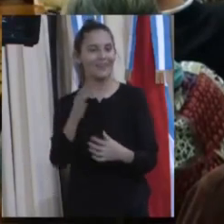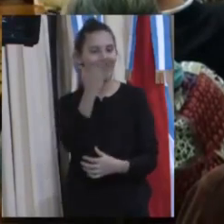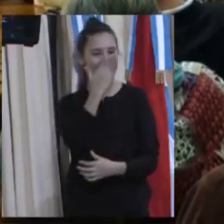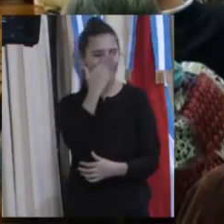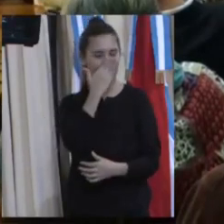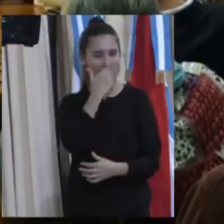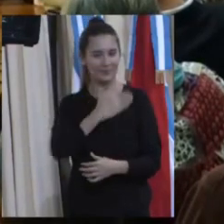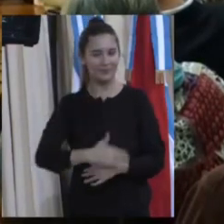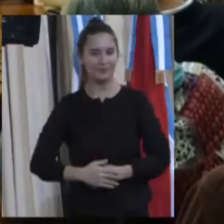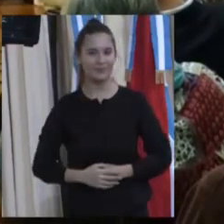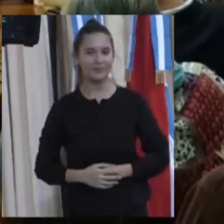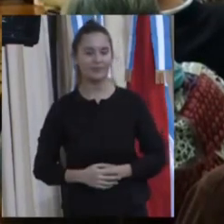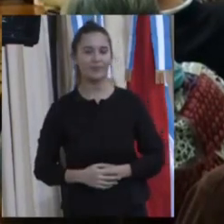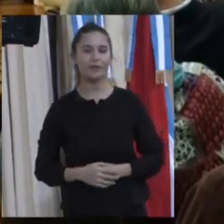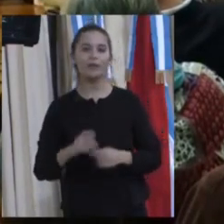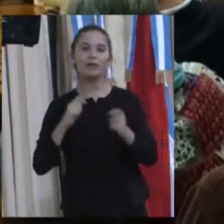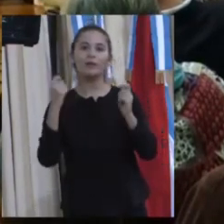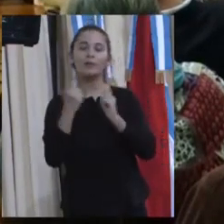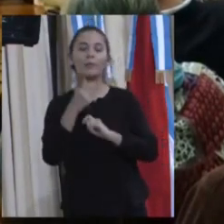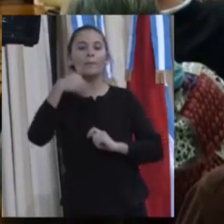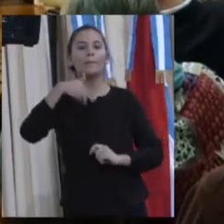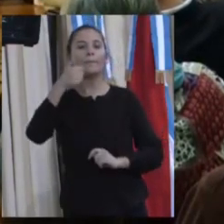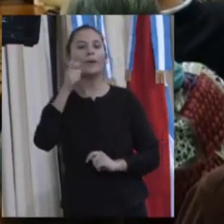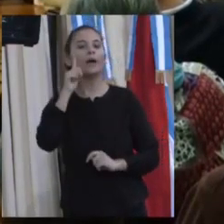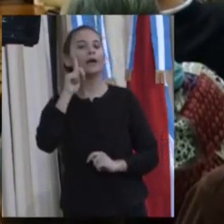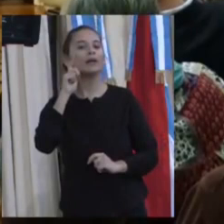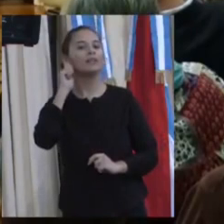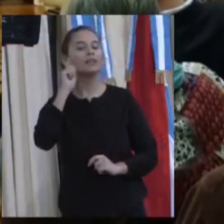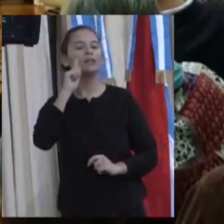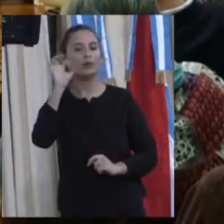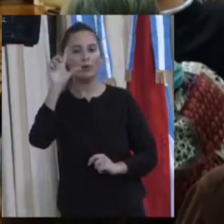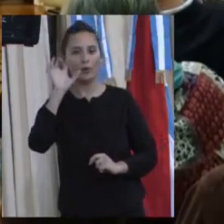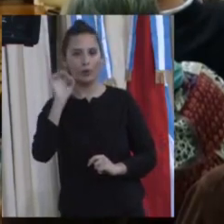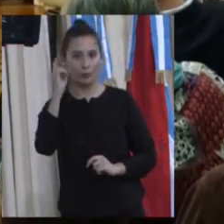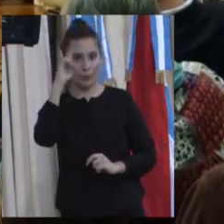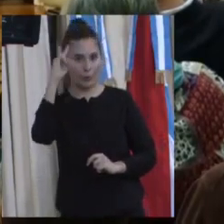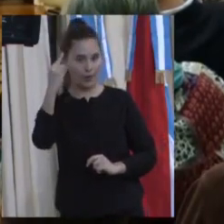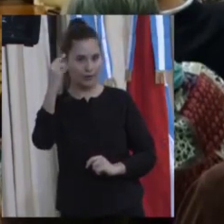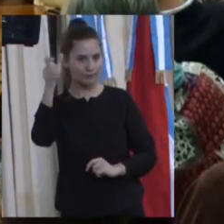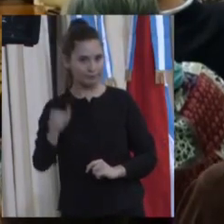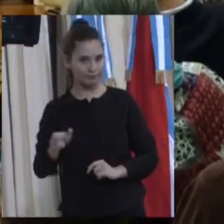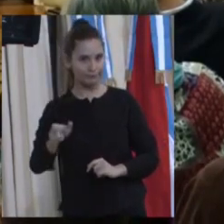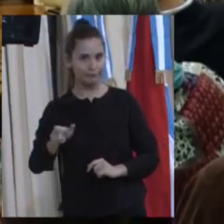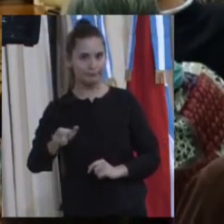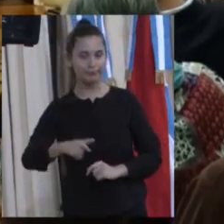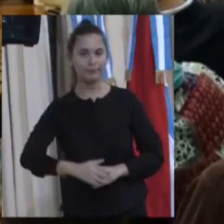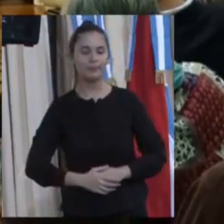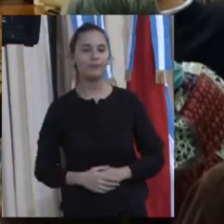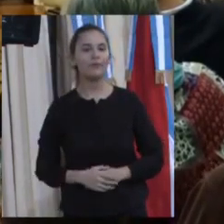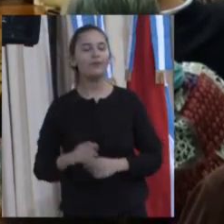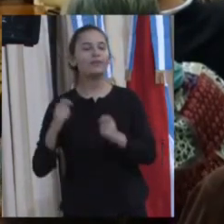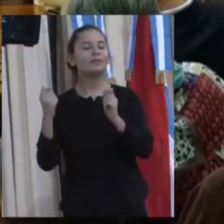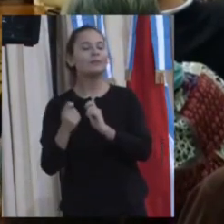Lo vamos a encontrar en la reforma de Oscar Maggiolo en Uruguay, una reforma que no logra